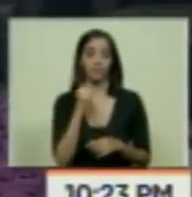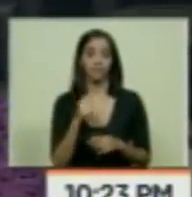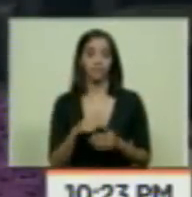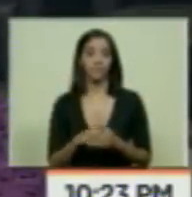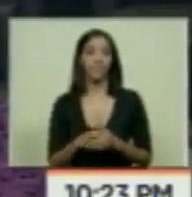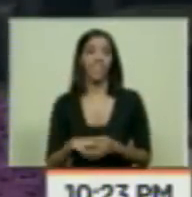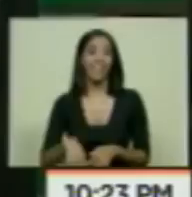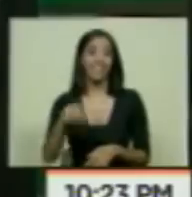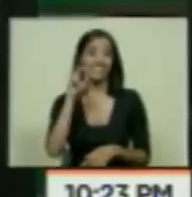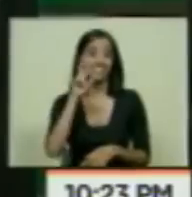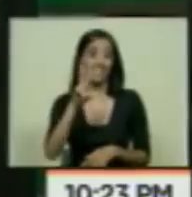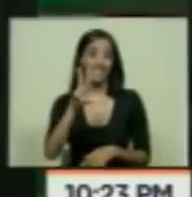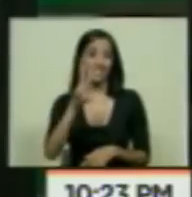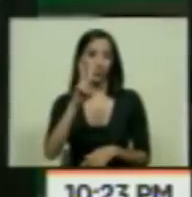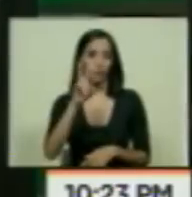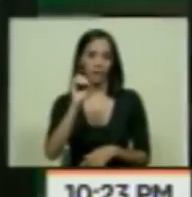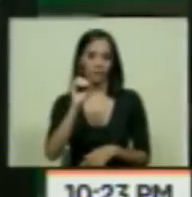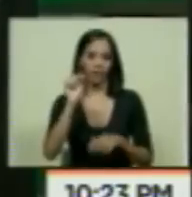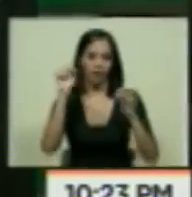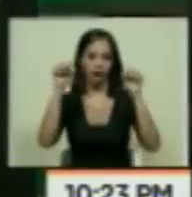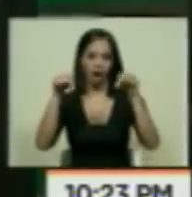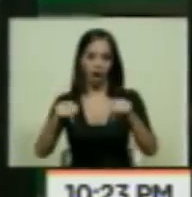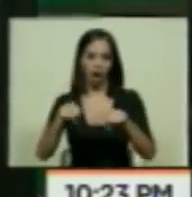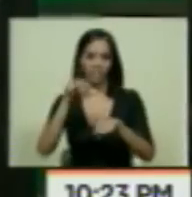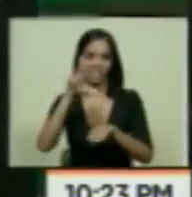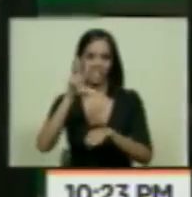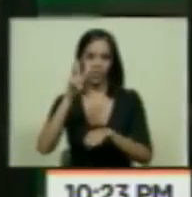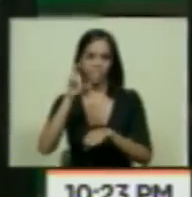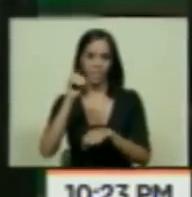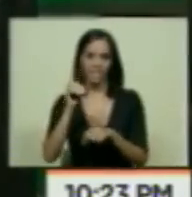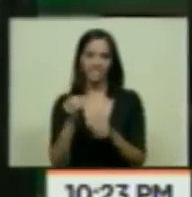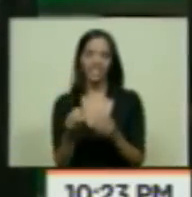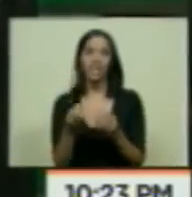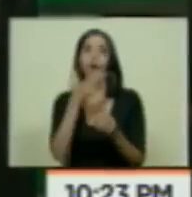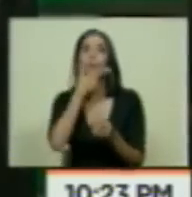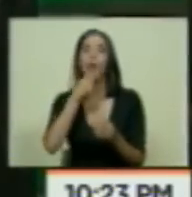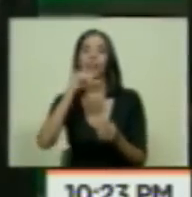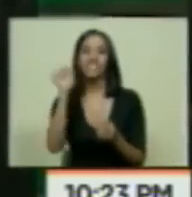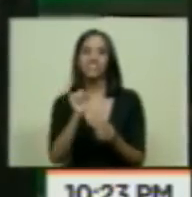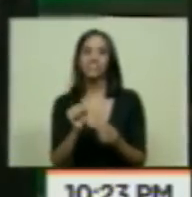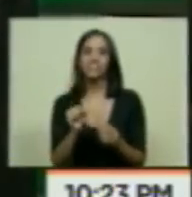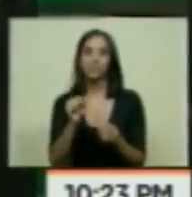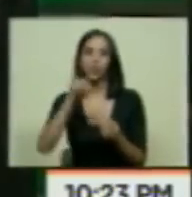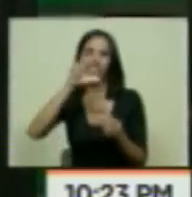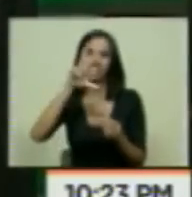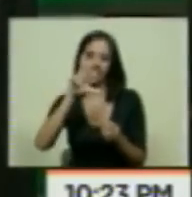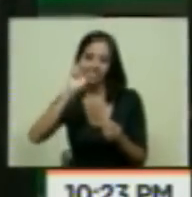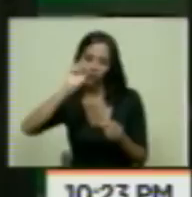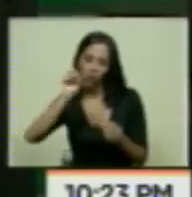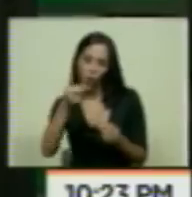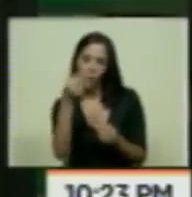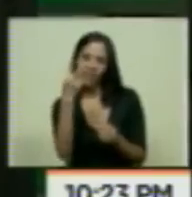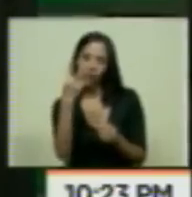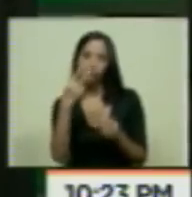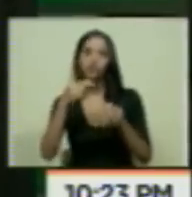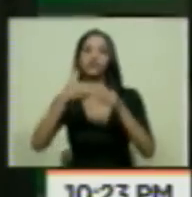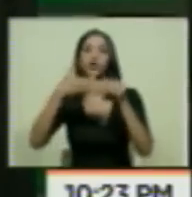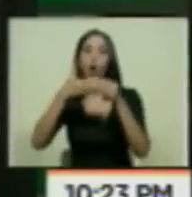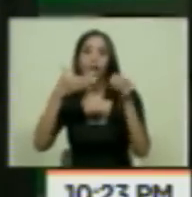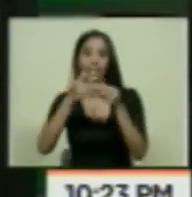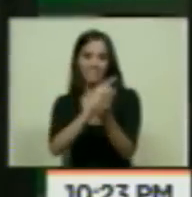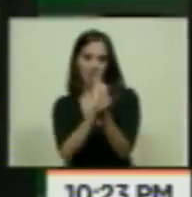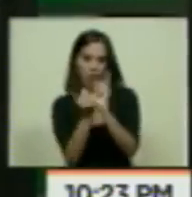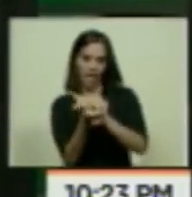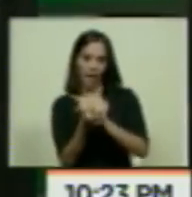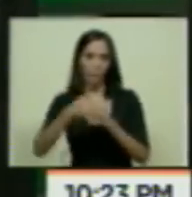Escucha esto. 320. Hoy 320 bolívares soberanos son 3,2 dólares. Si lo cambias, como ellos lo están cambiando. A